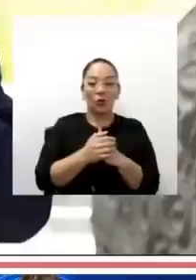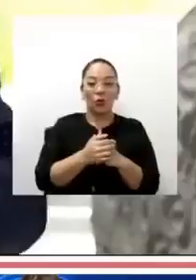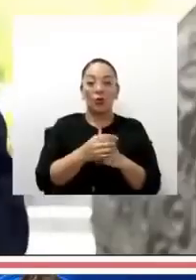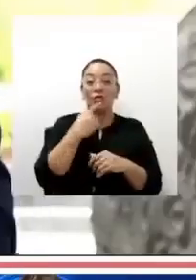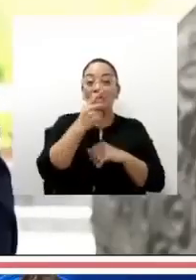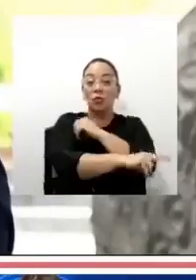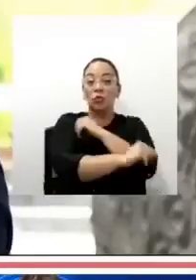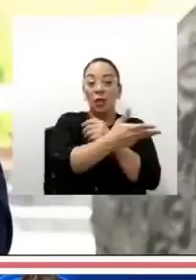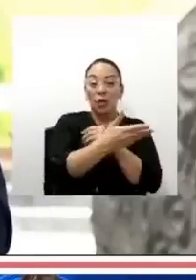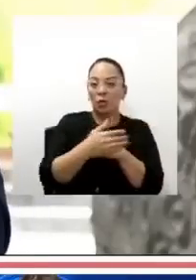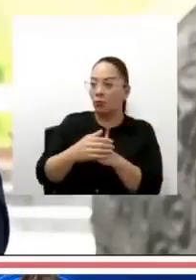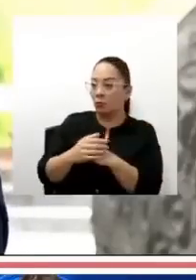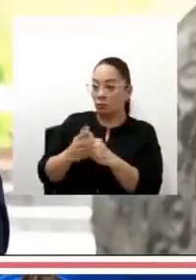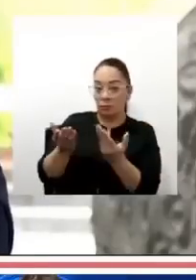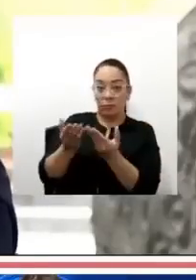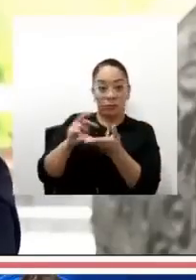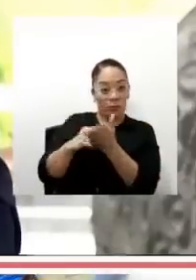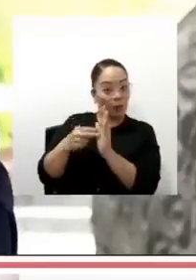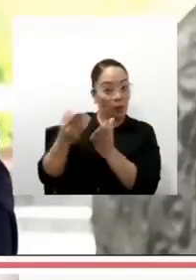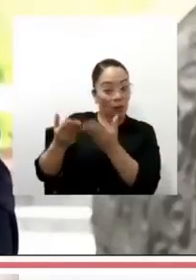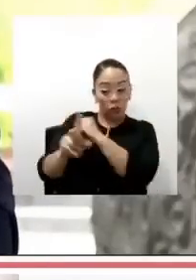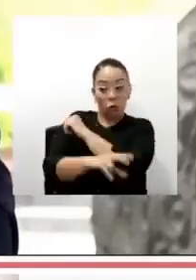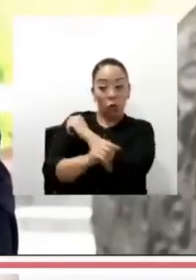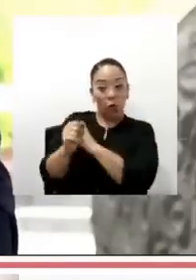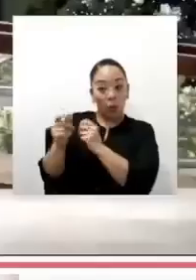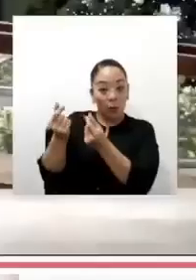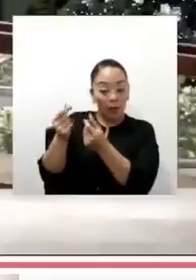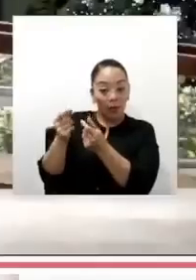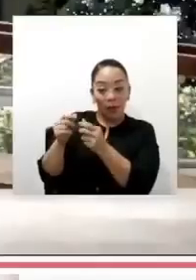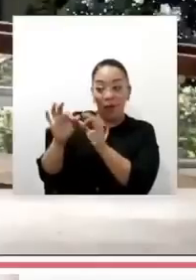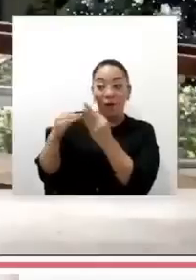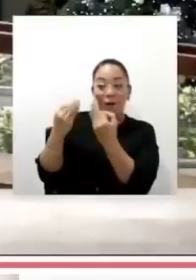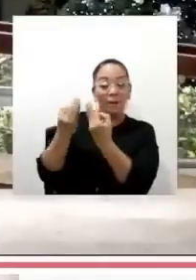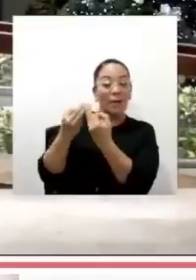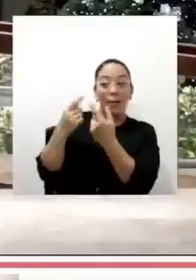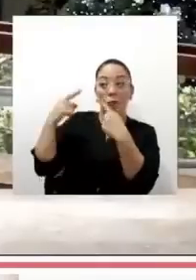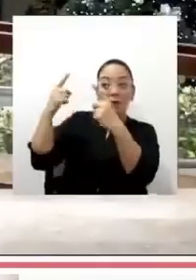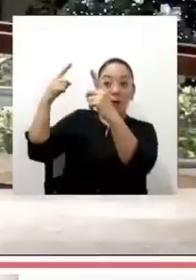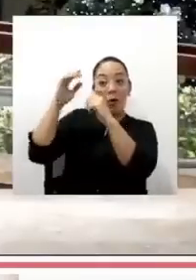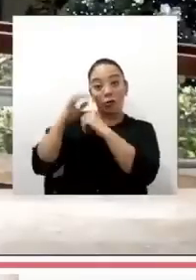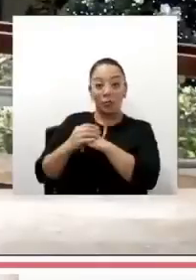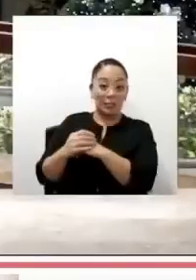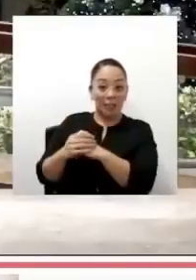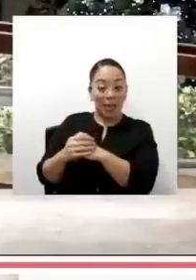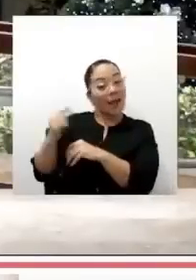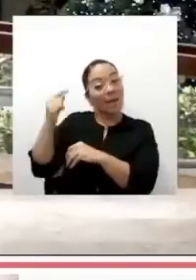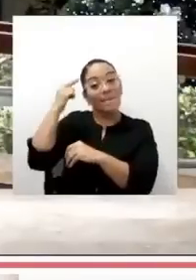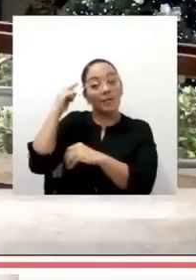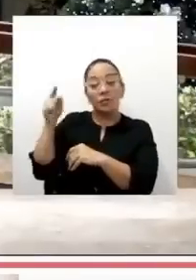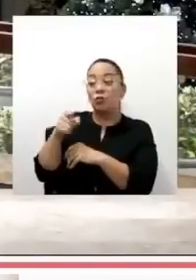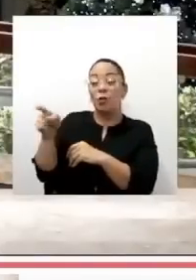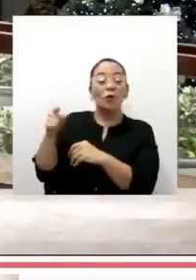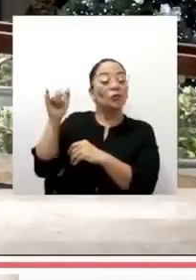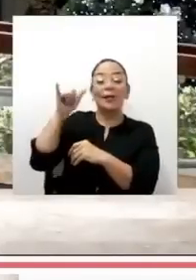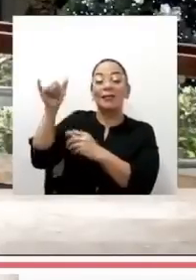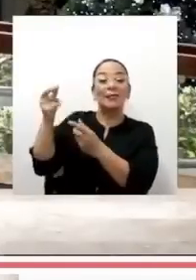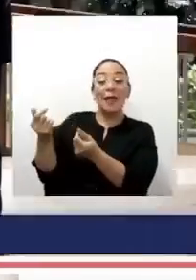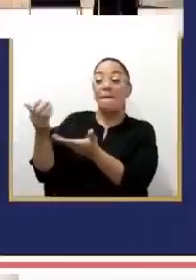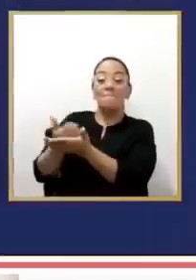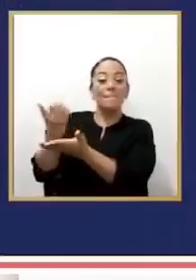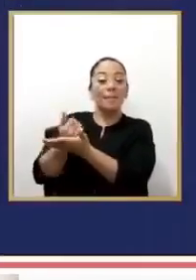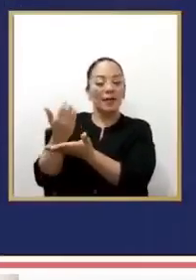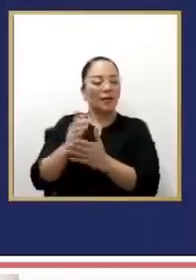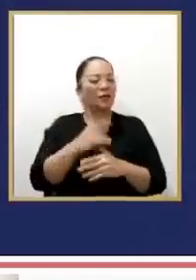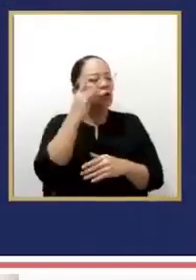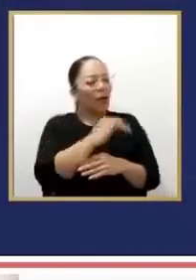delito. ¿Será que le estoy robando plata a una familia muy conocida que pensó que eso iba a ser para siempre? No, yo creo que don